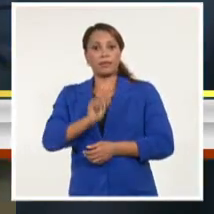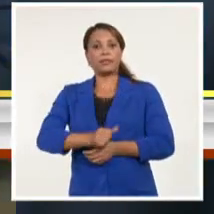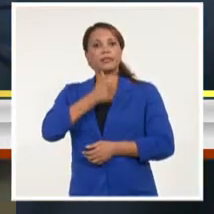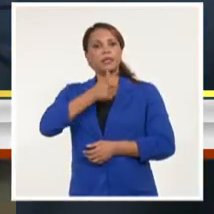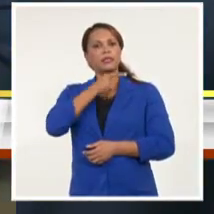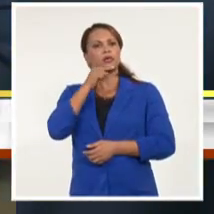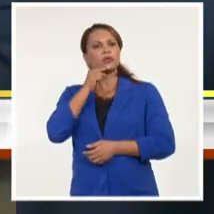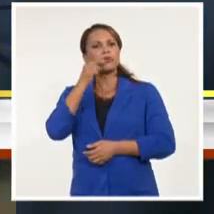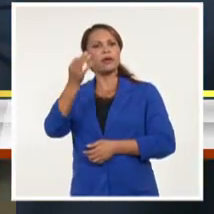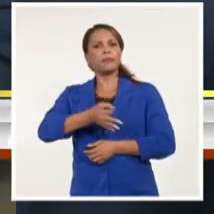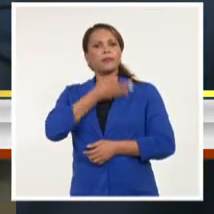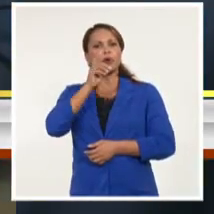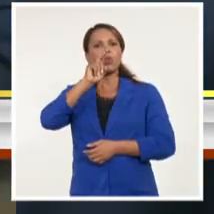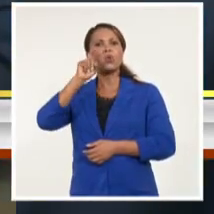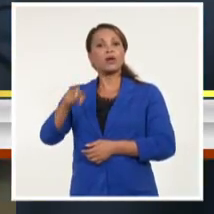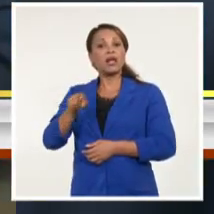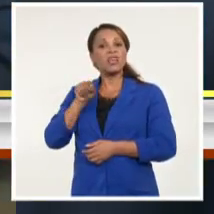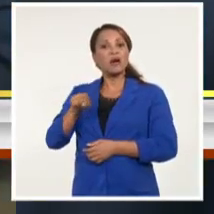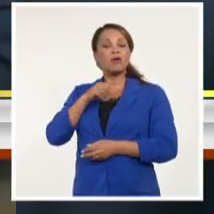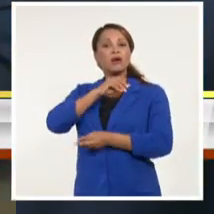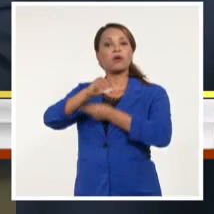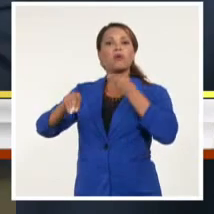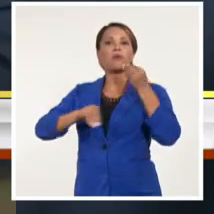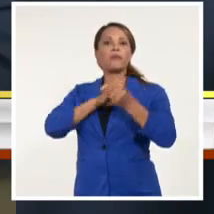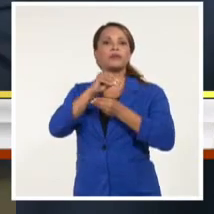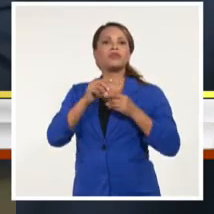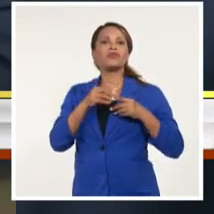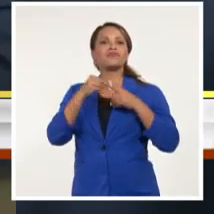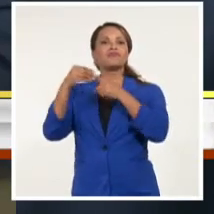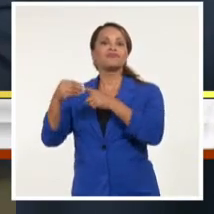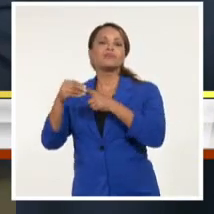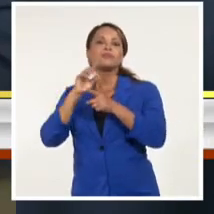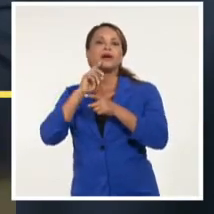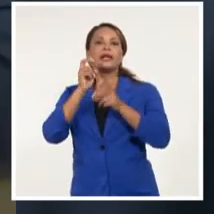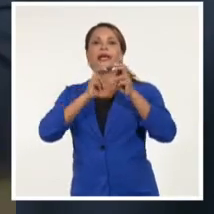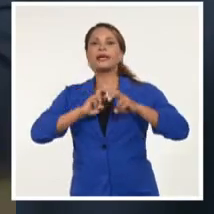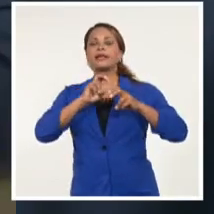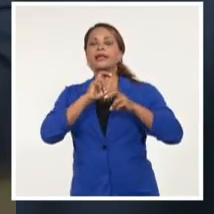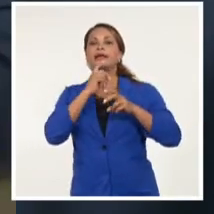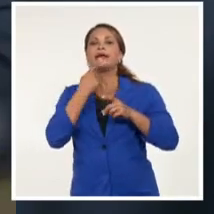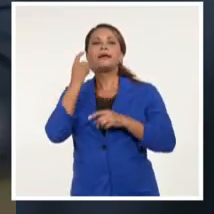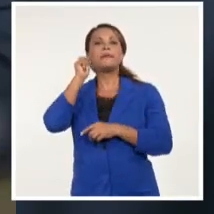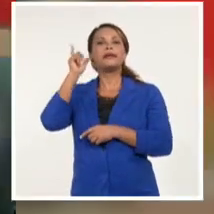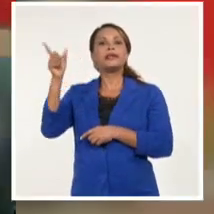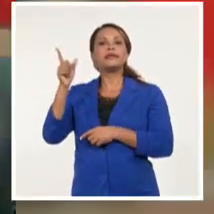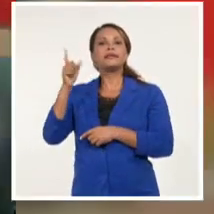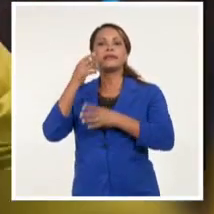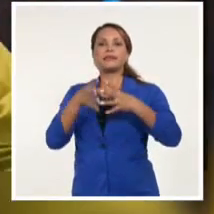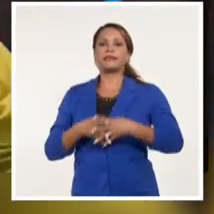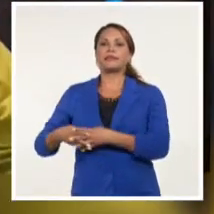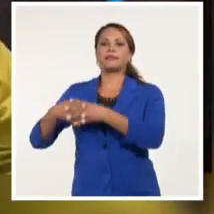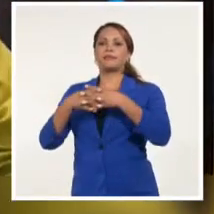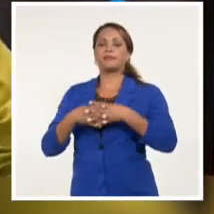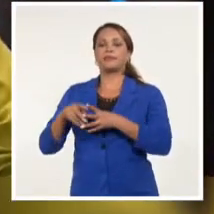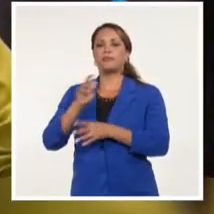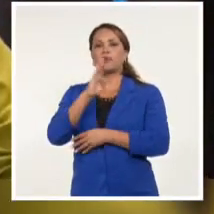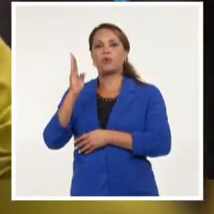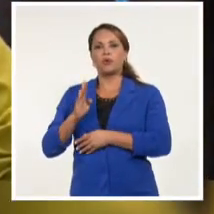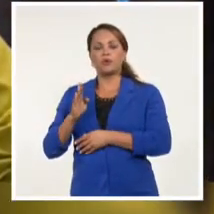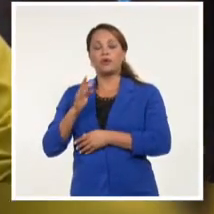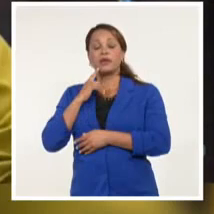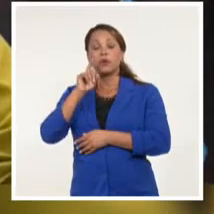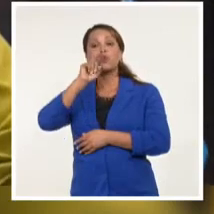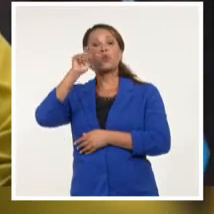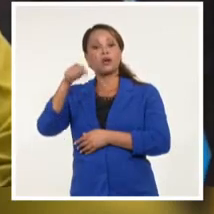aseveró que Ucrania ha sido convertida en un polígono para experimentos militares y biológicos. Mientras tanto, en